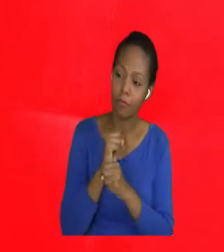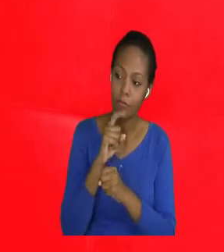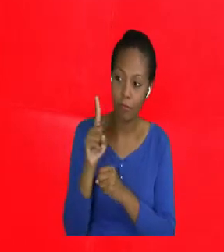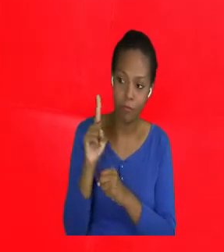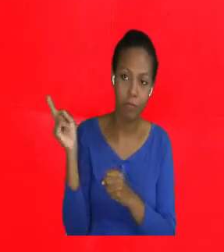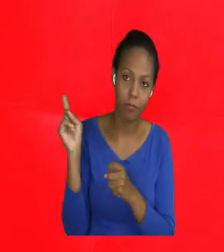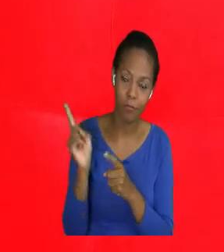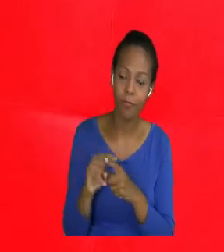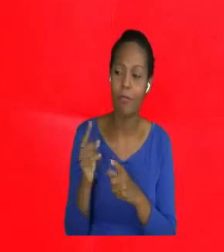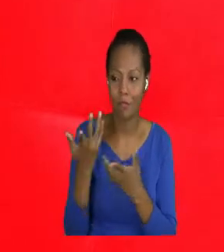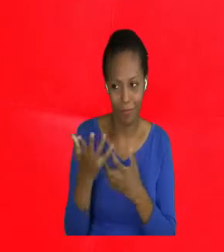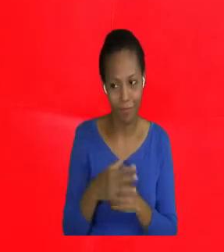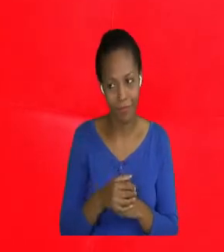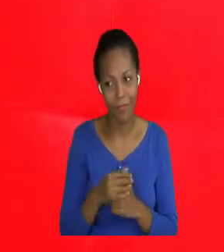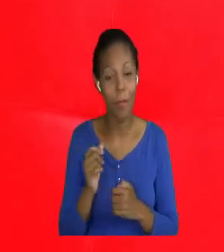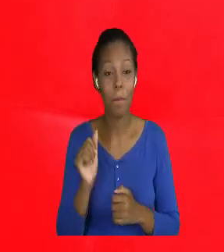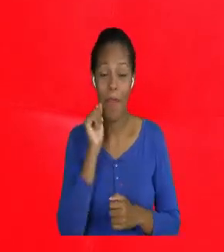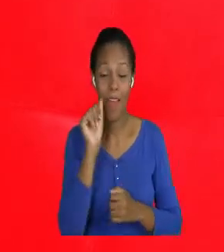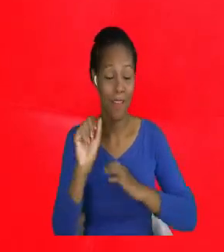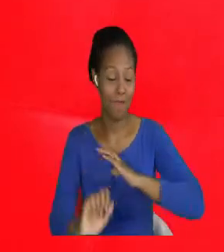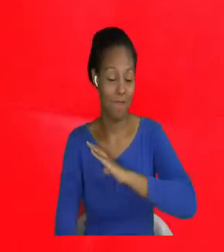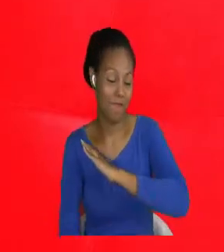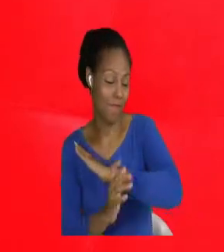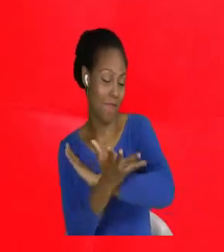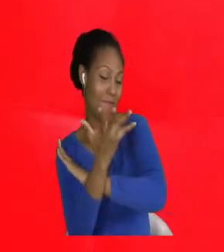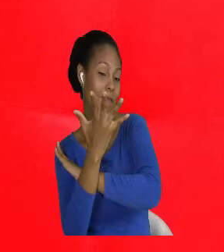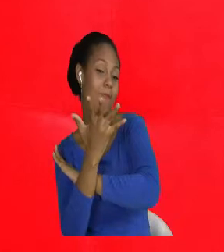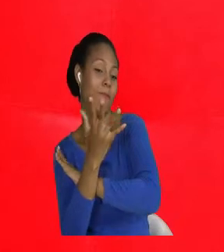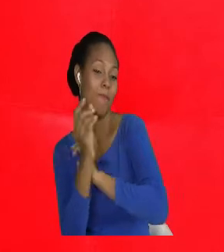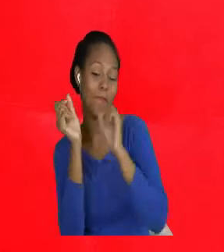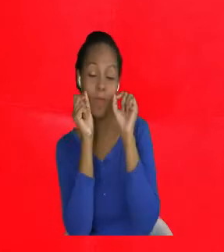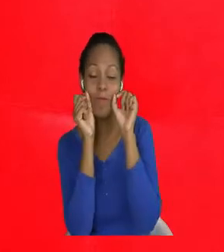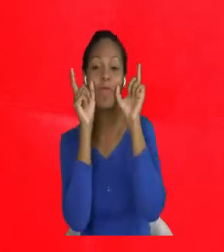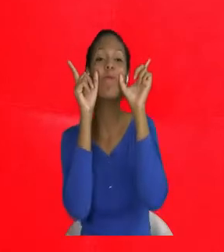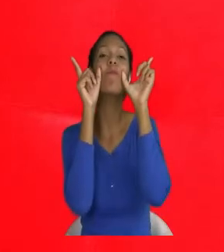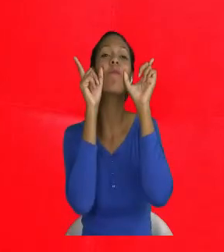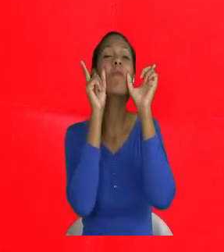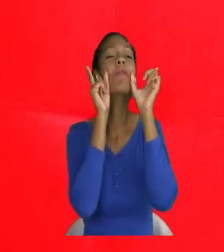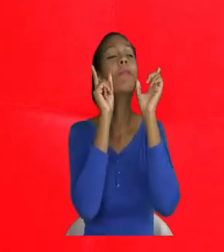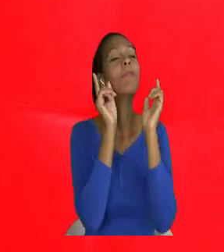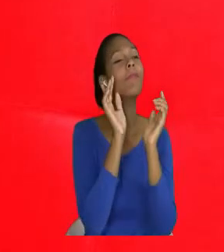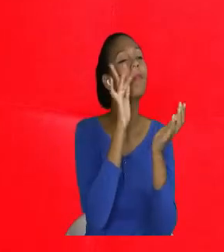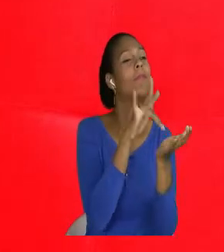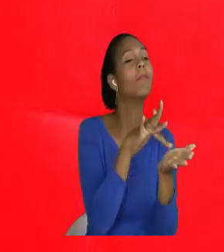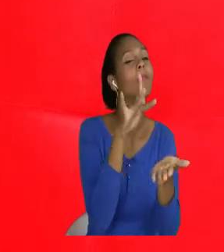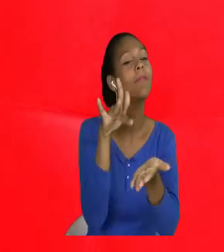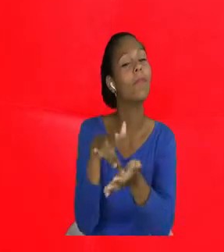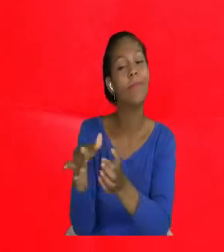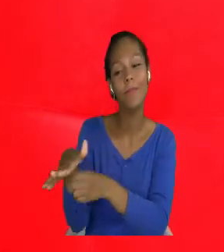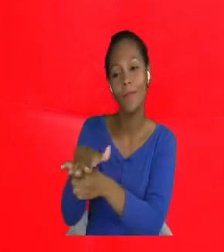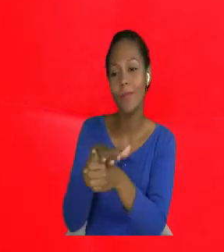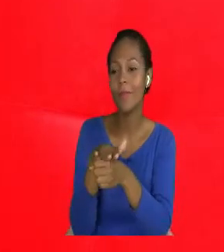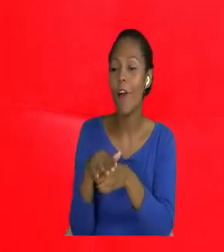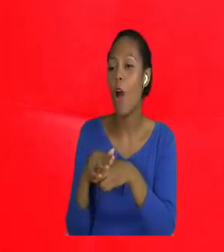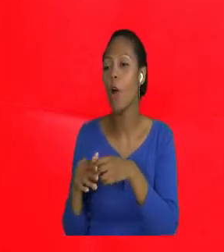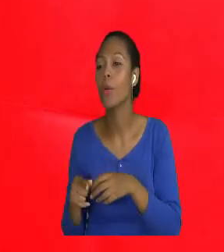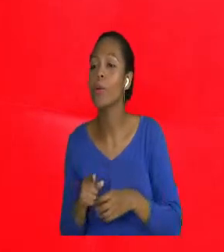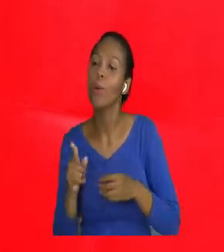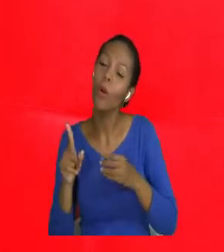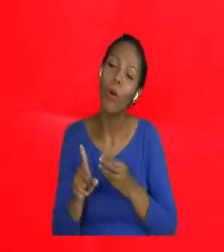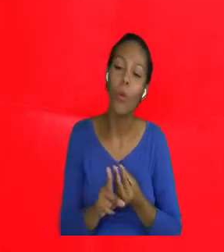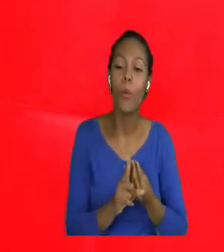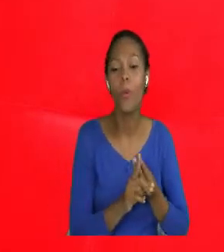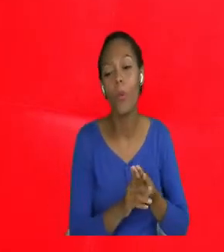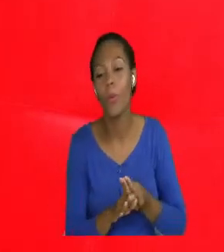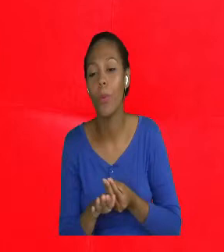de la mañana vamos a estar muy despiertos y con toda la energía recorriendo todos los barrios de nuestra ciudad con una alborada. Luego a